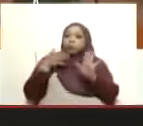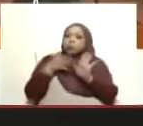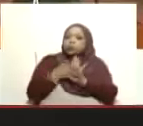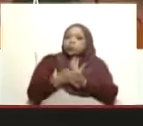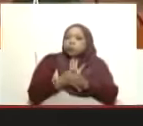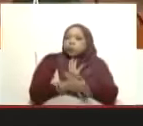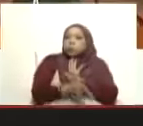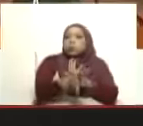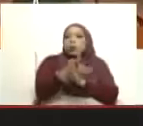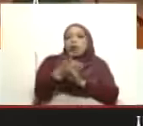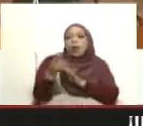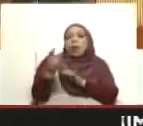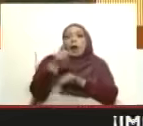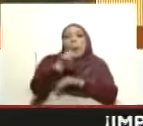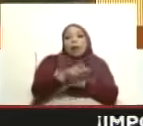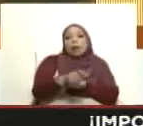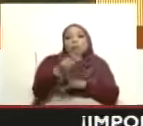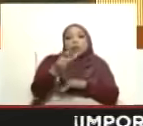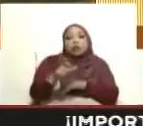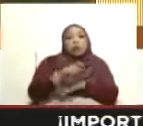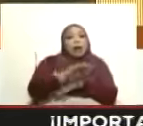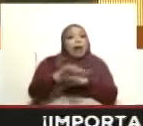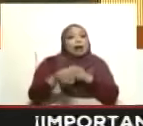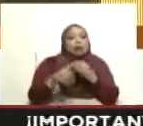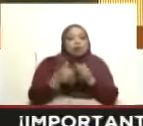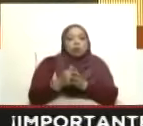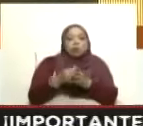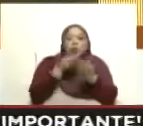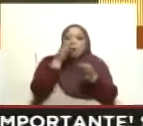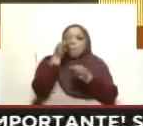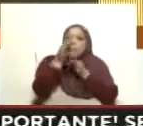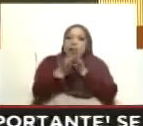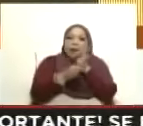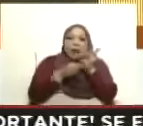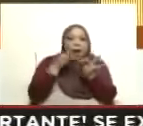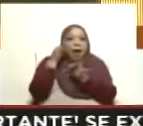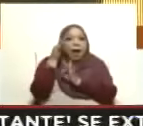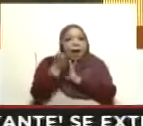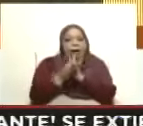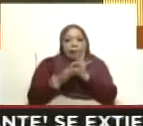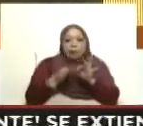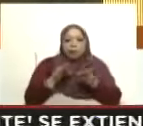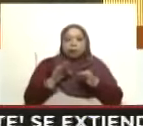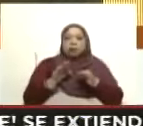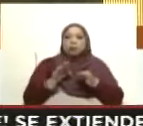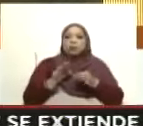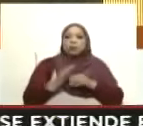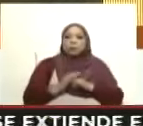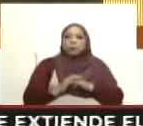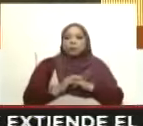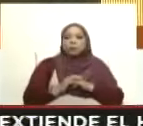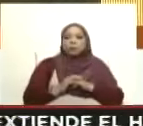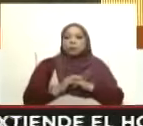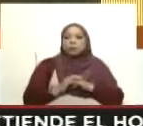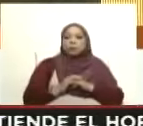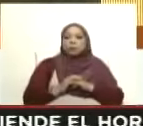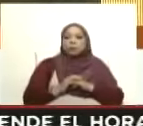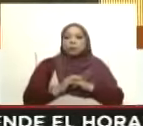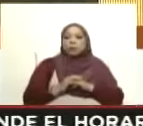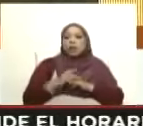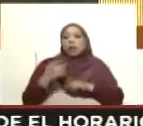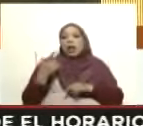en hablarle a todas y a todos Uno de los defectos que nosotros siempre hemos tenido Es que a veces tendemos a